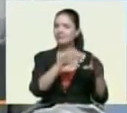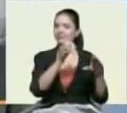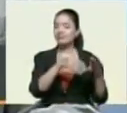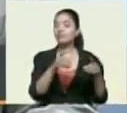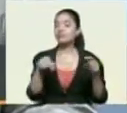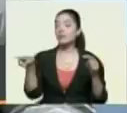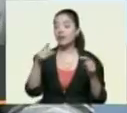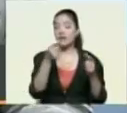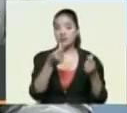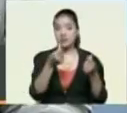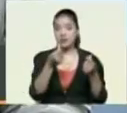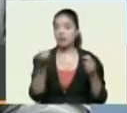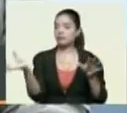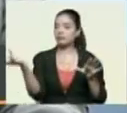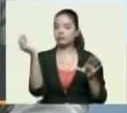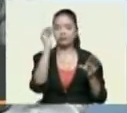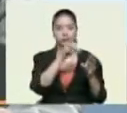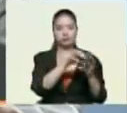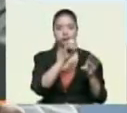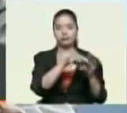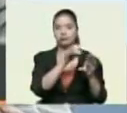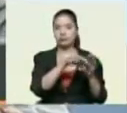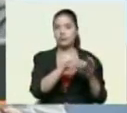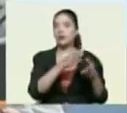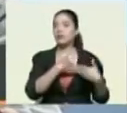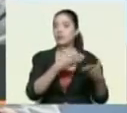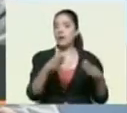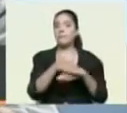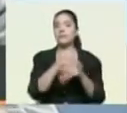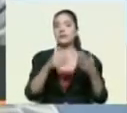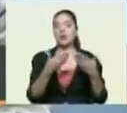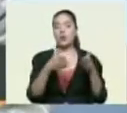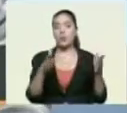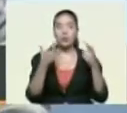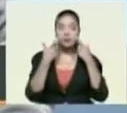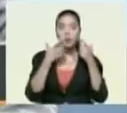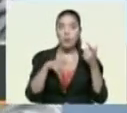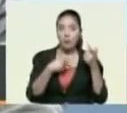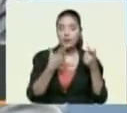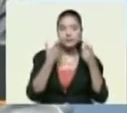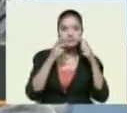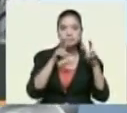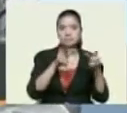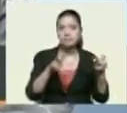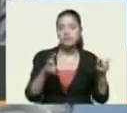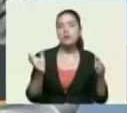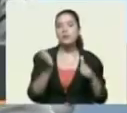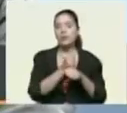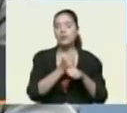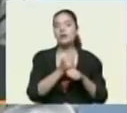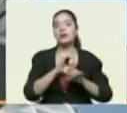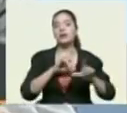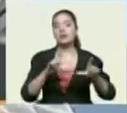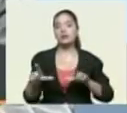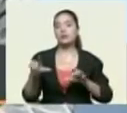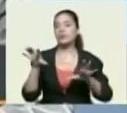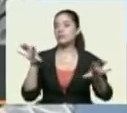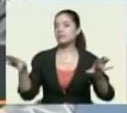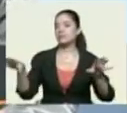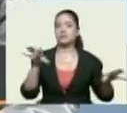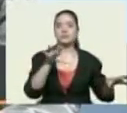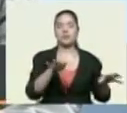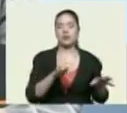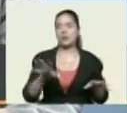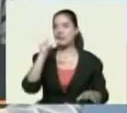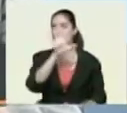este dinero en efectivo, que se encuentra a la orden del Ministerio Público en virtud de la incautación realizada en diversos